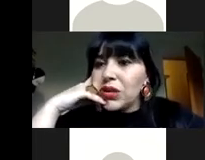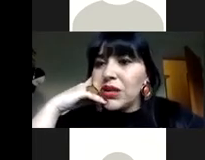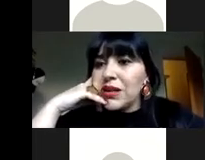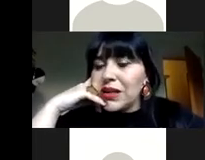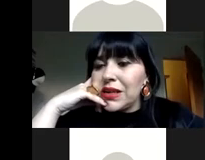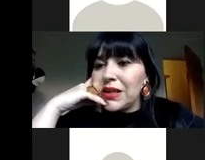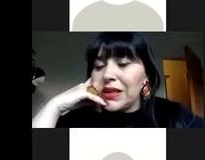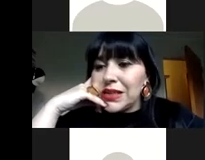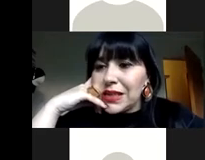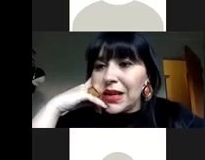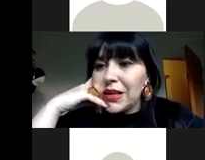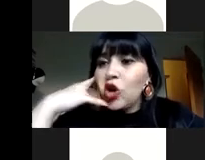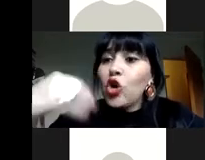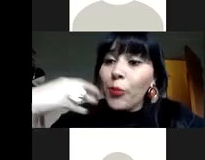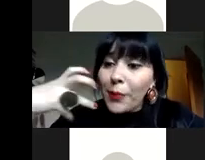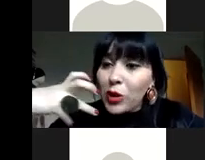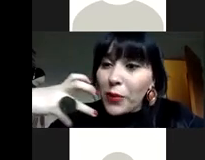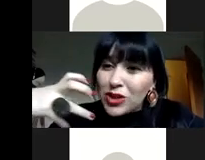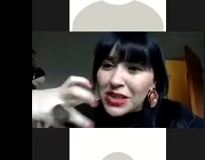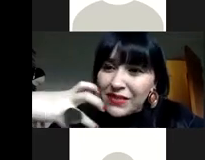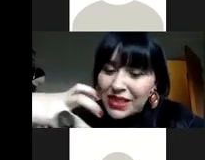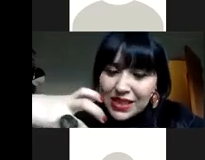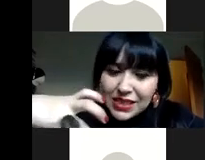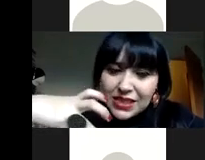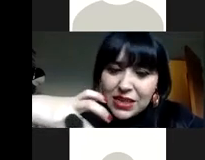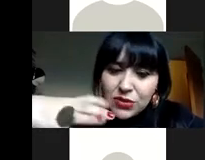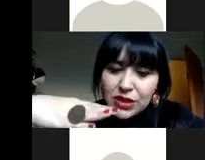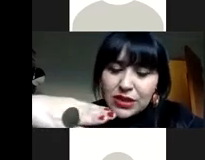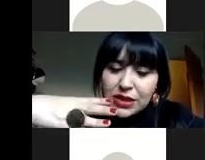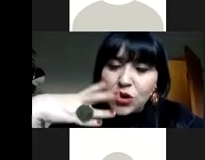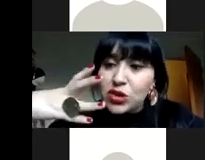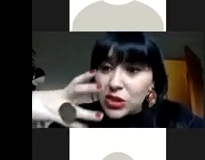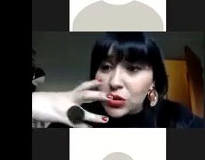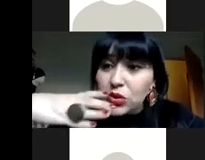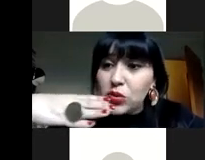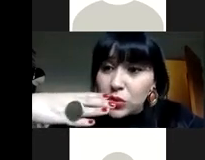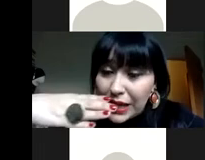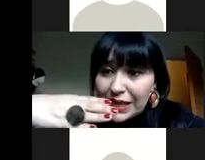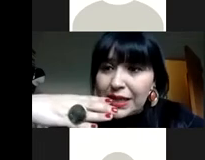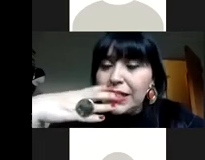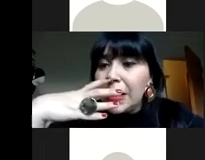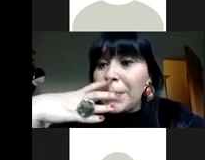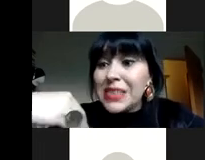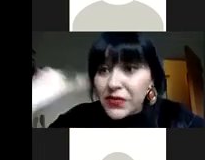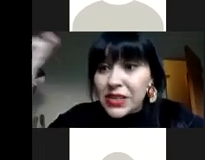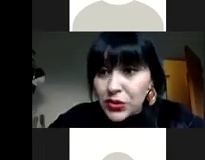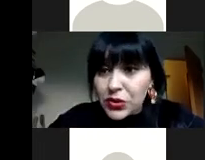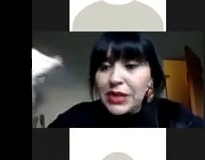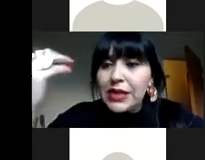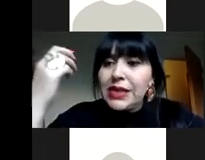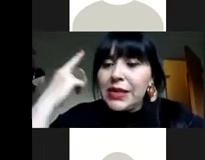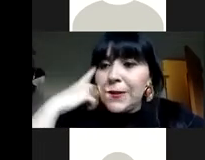todo que se da con mayor gravedad, te diría yo, en contextos socioculturales más